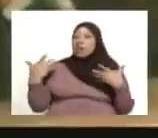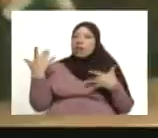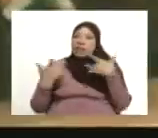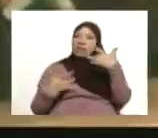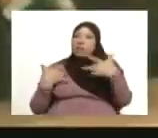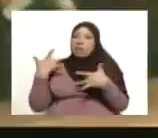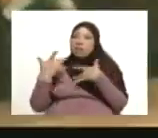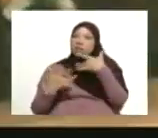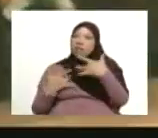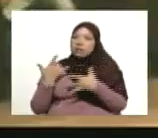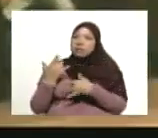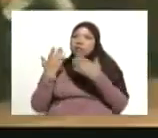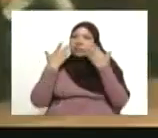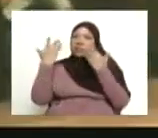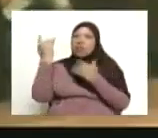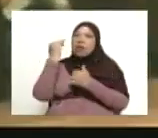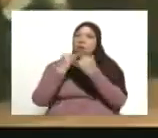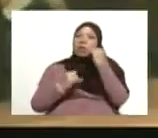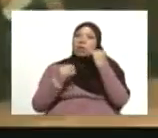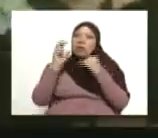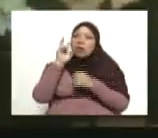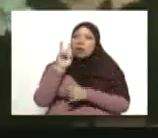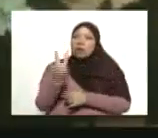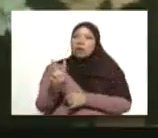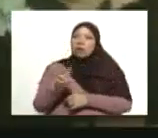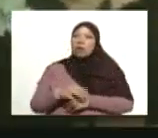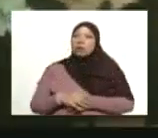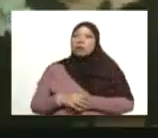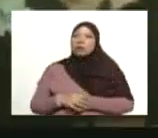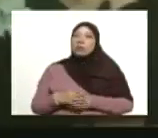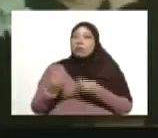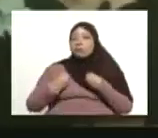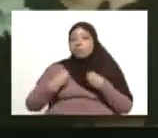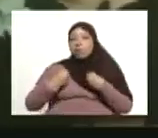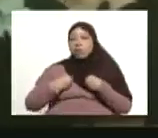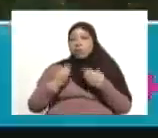además. Fue la última vez que lo vi en vida.